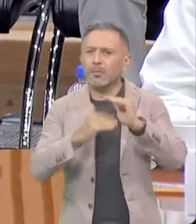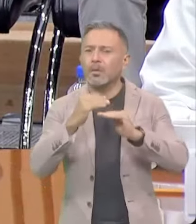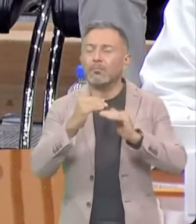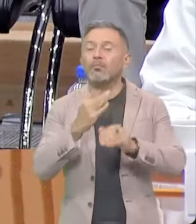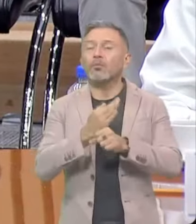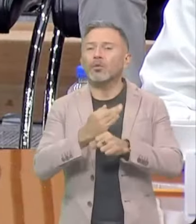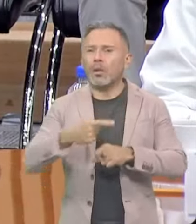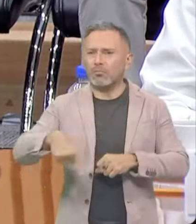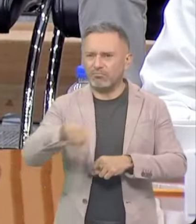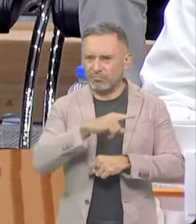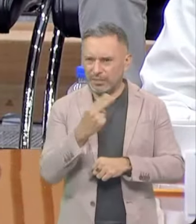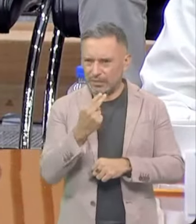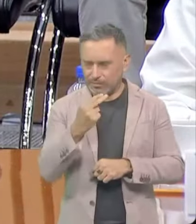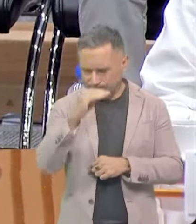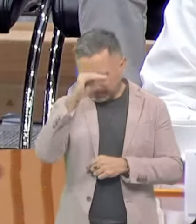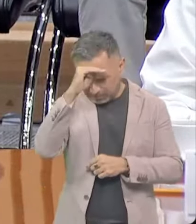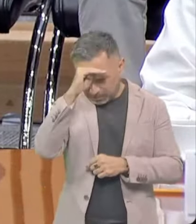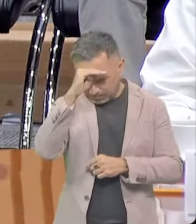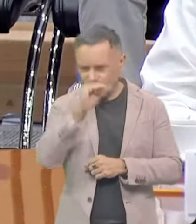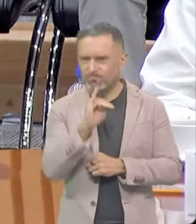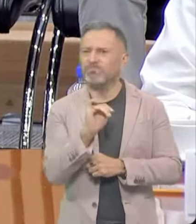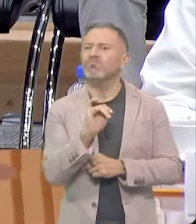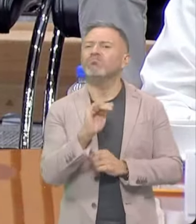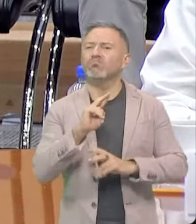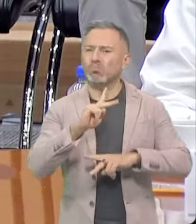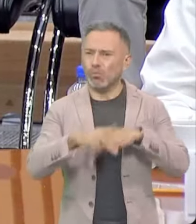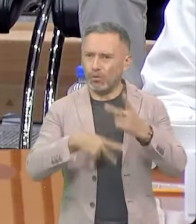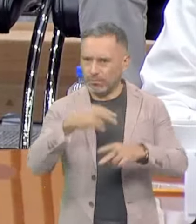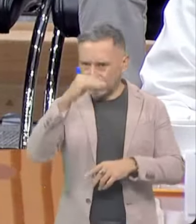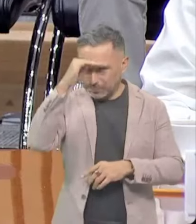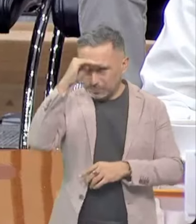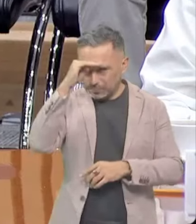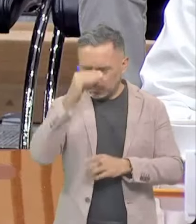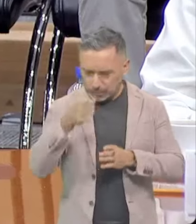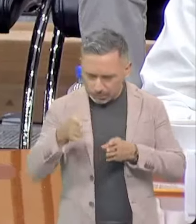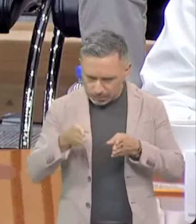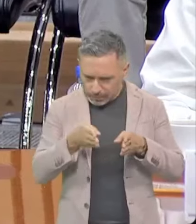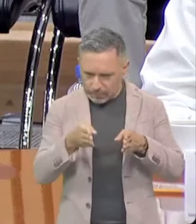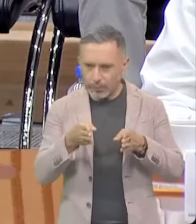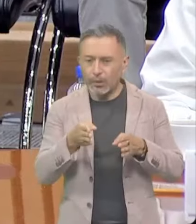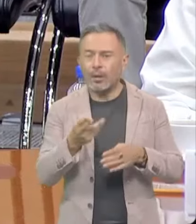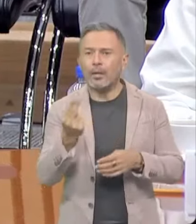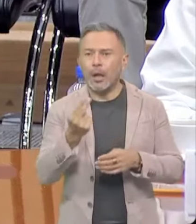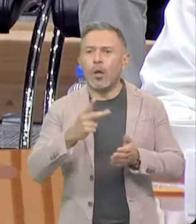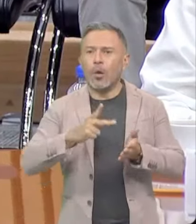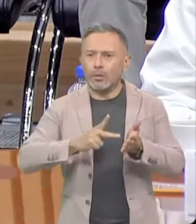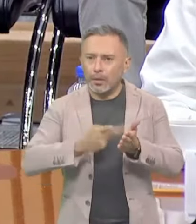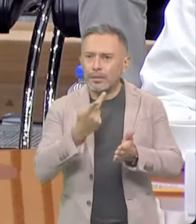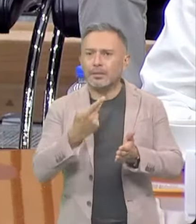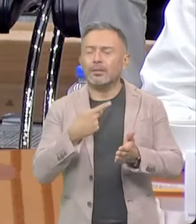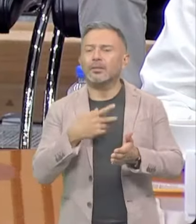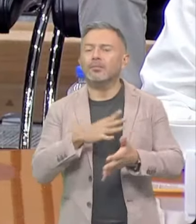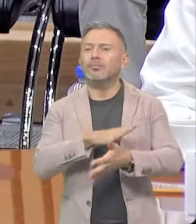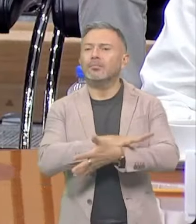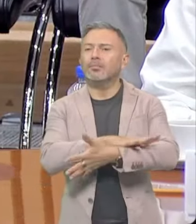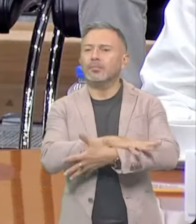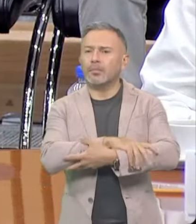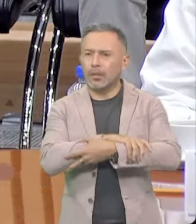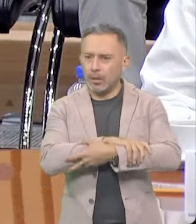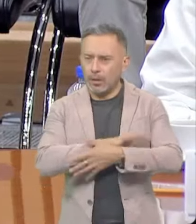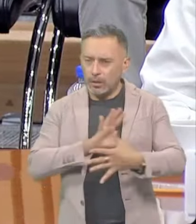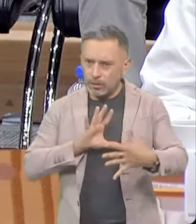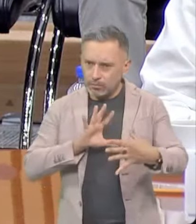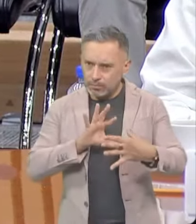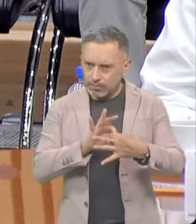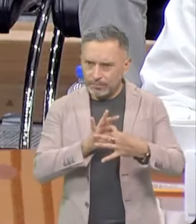reflexión y lo haremos y para allá iremos Porque necesitamos volvernos a reencontrar en algún punto